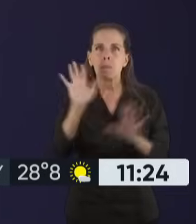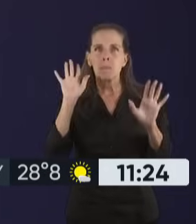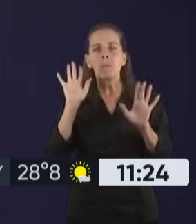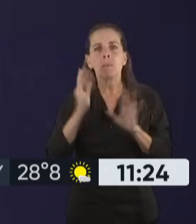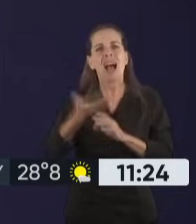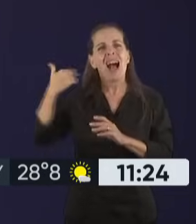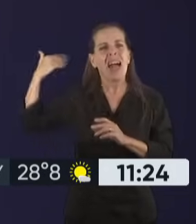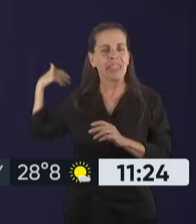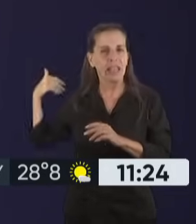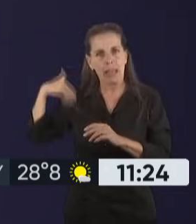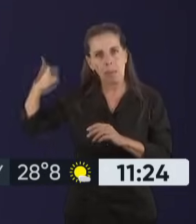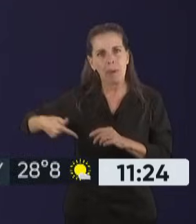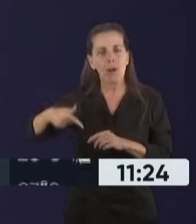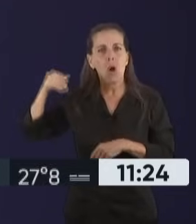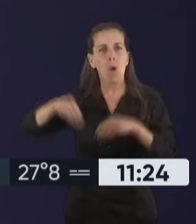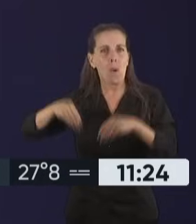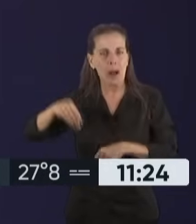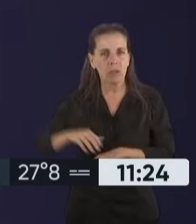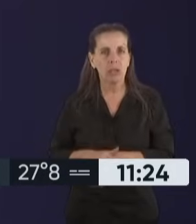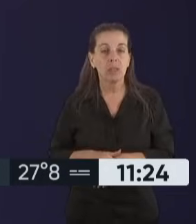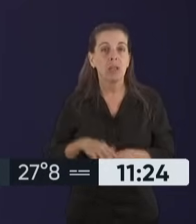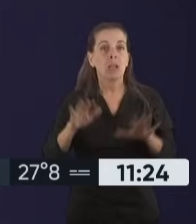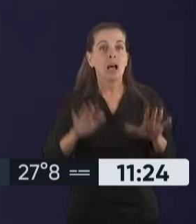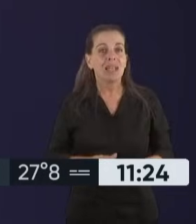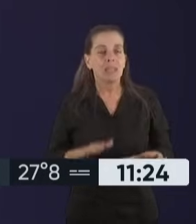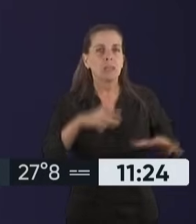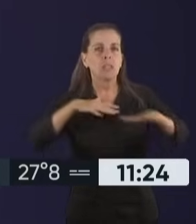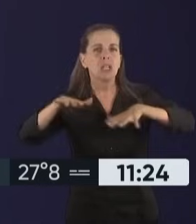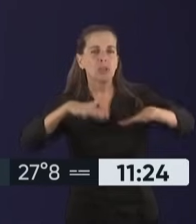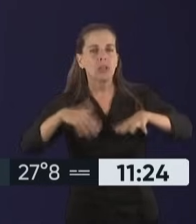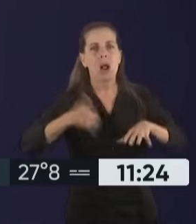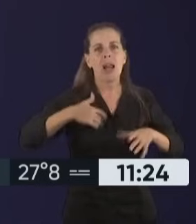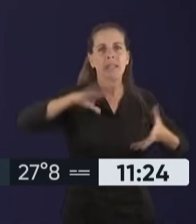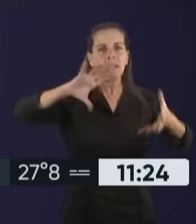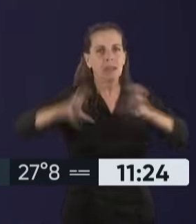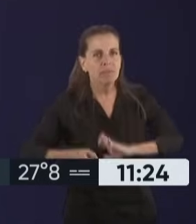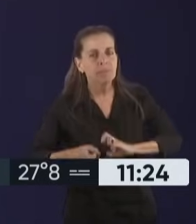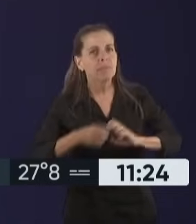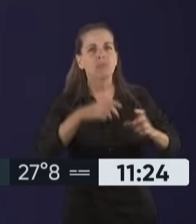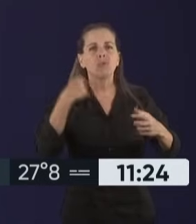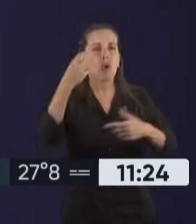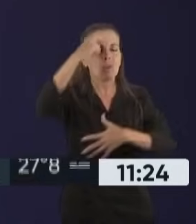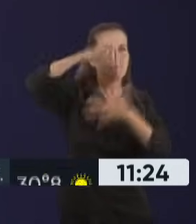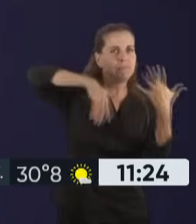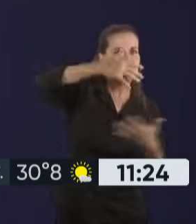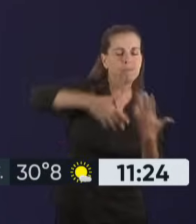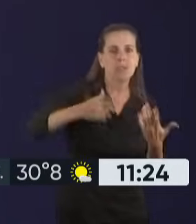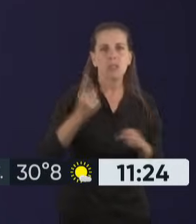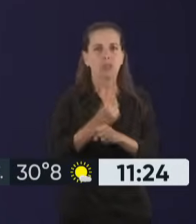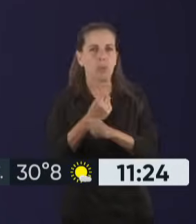balotaje. Así que no se puede vivir en una Argentina distorsionada, no se puede vivir en una Argentina con déficit